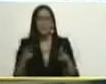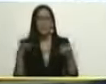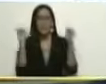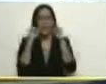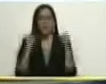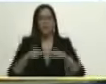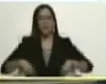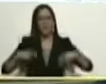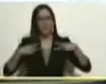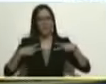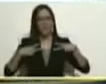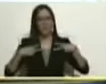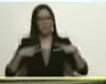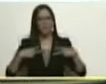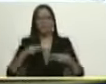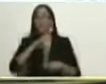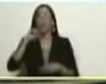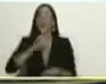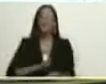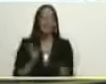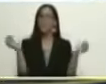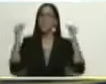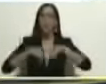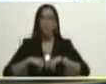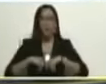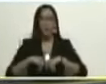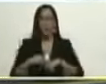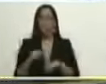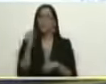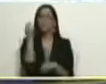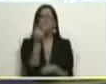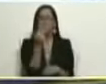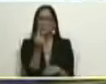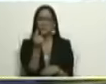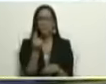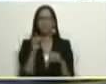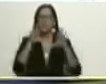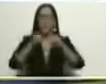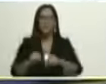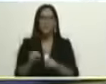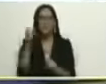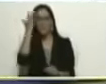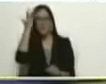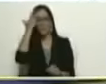y a la vida. No estamos de acuerdo con ningún tipo de invasión disimulada,